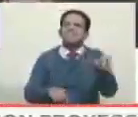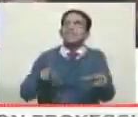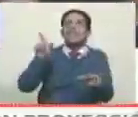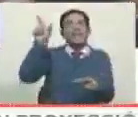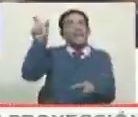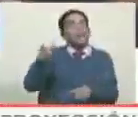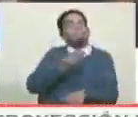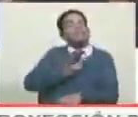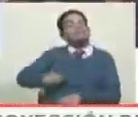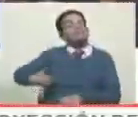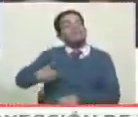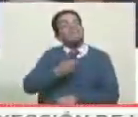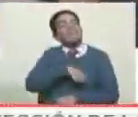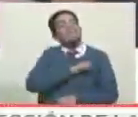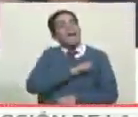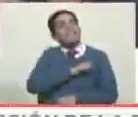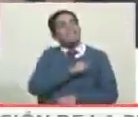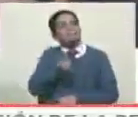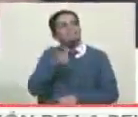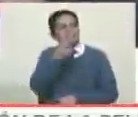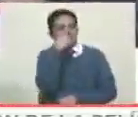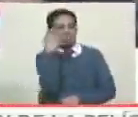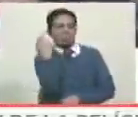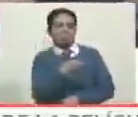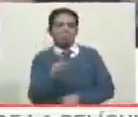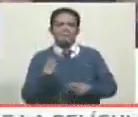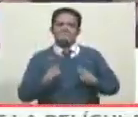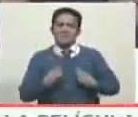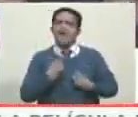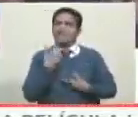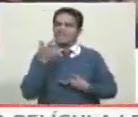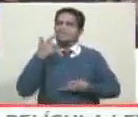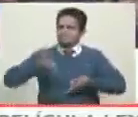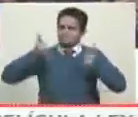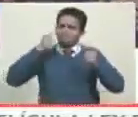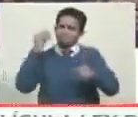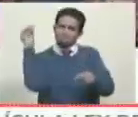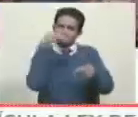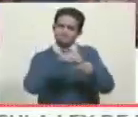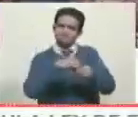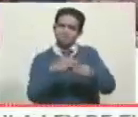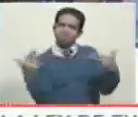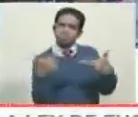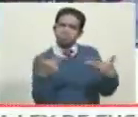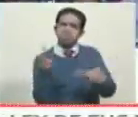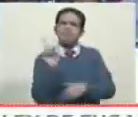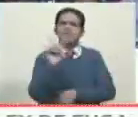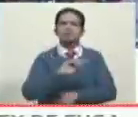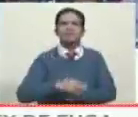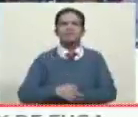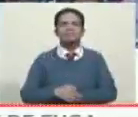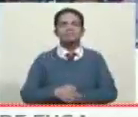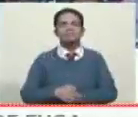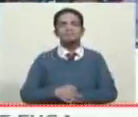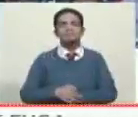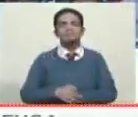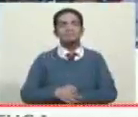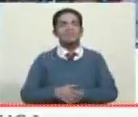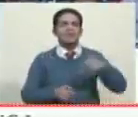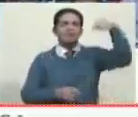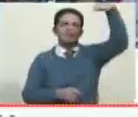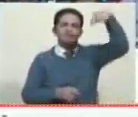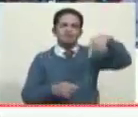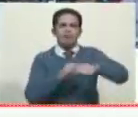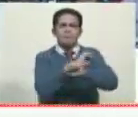europa no le importa su vida cuando llama a bombardear venezuela porque no hay bombas solo mata venezolano